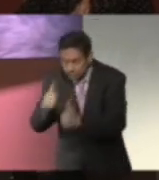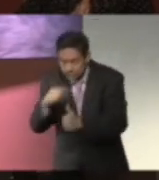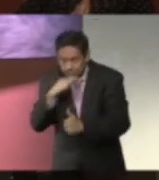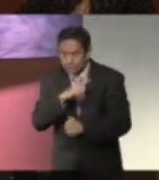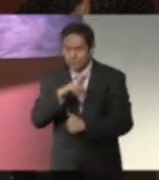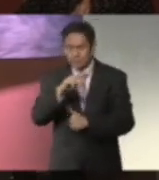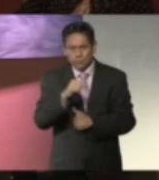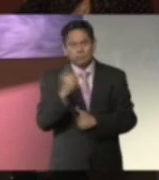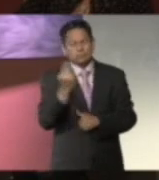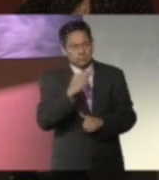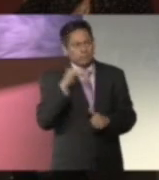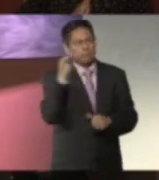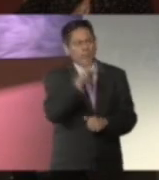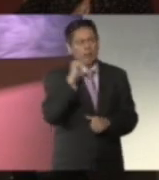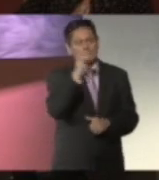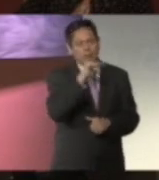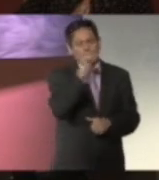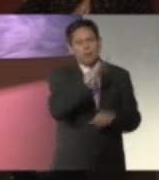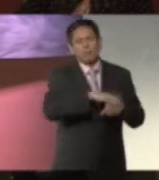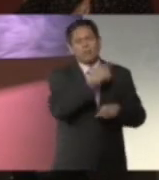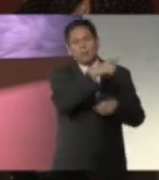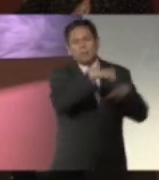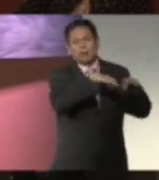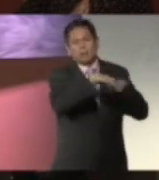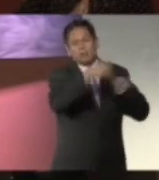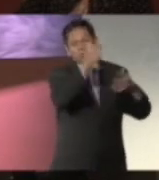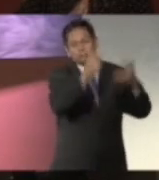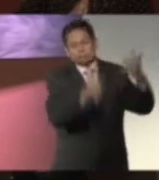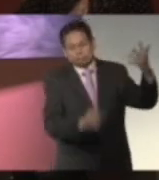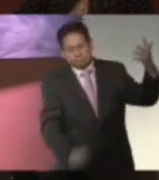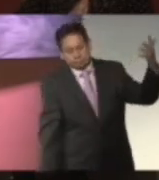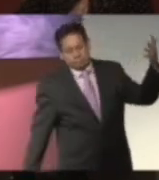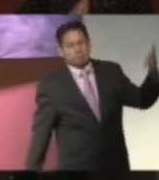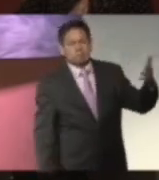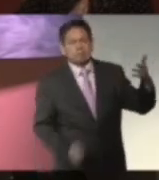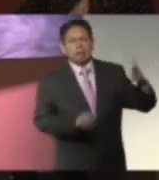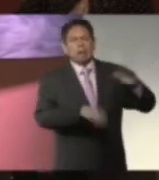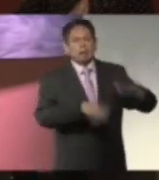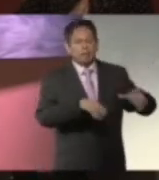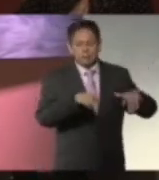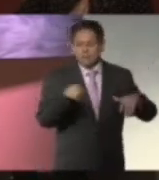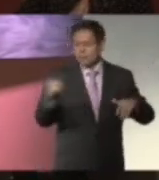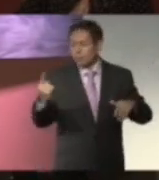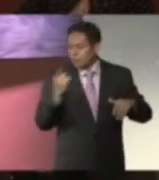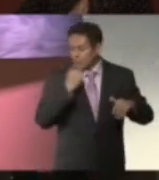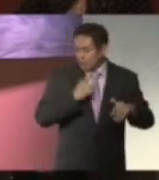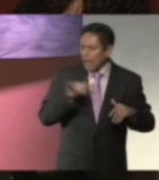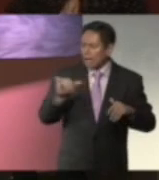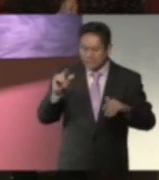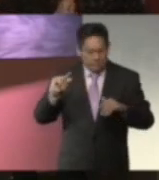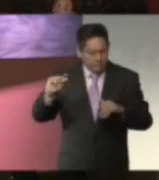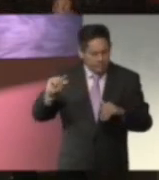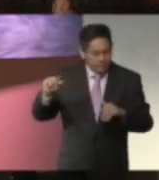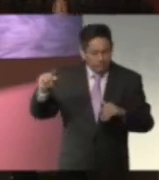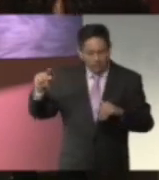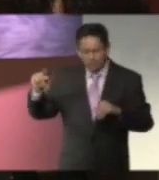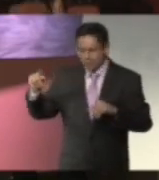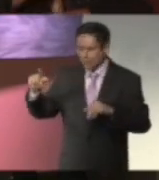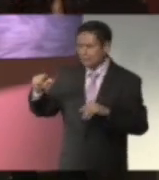tienen muchas cosas que cumplir, que se olvidan de hacer las cosas importantes, ¿no?